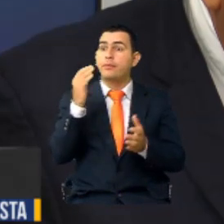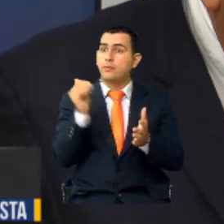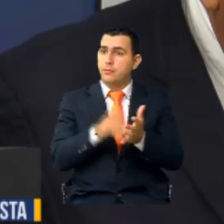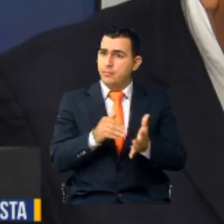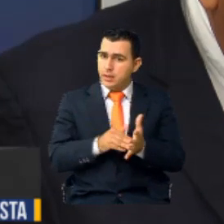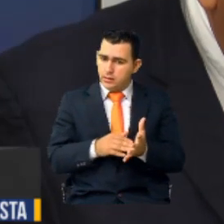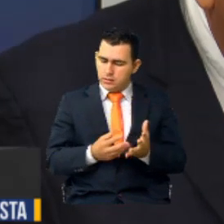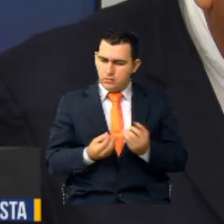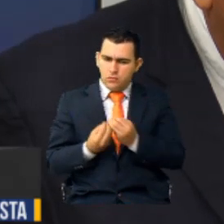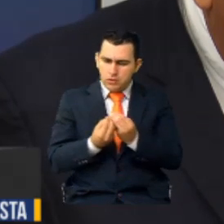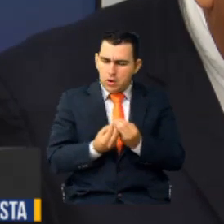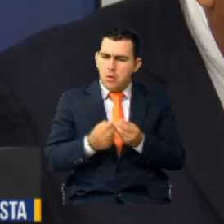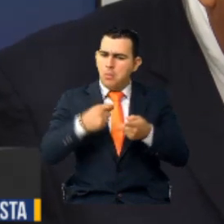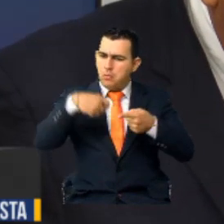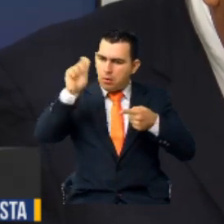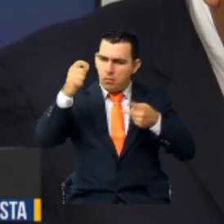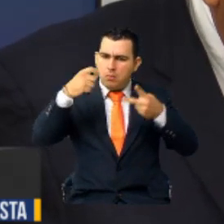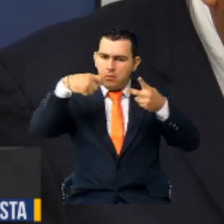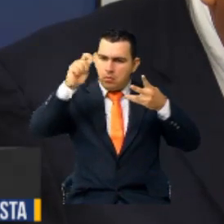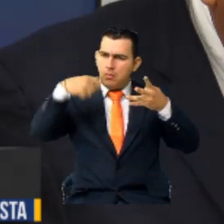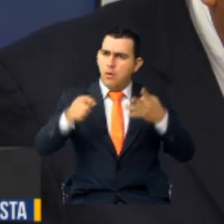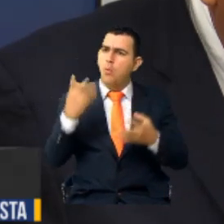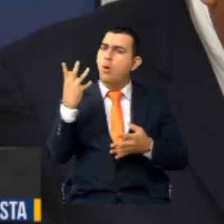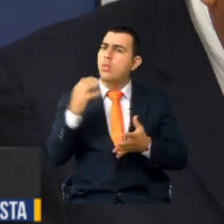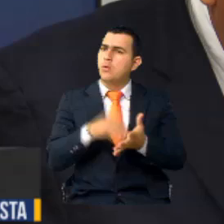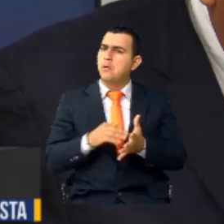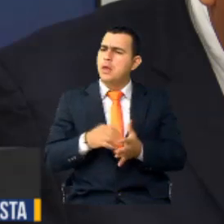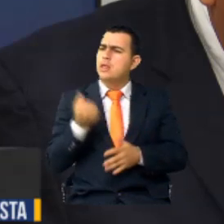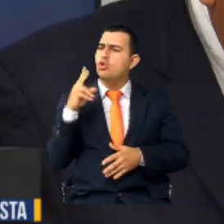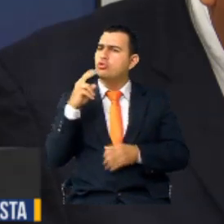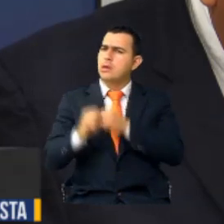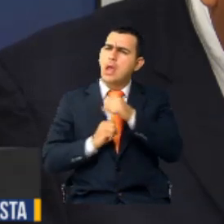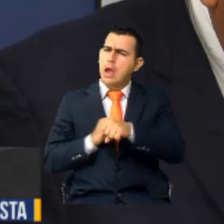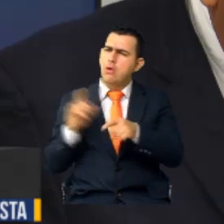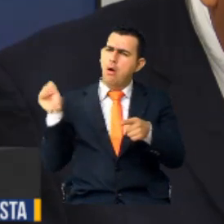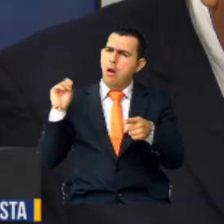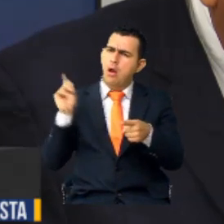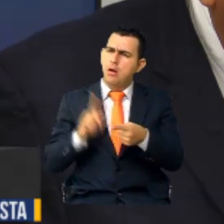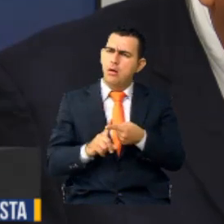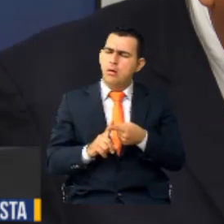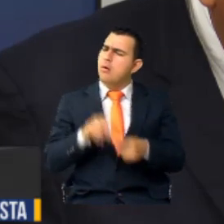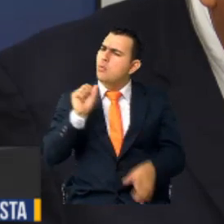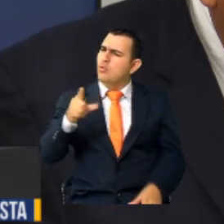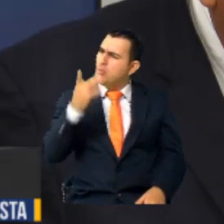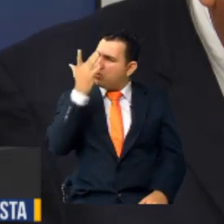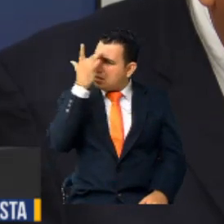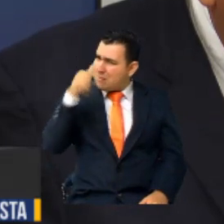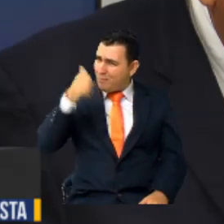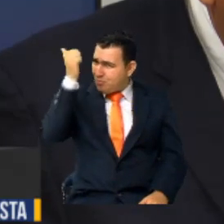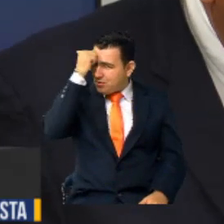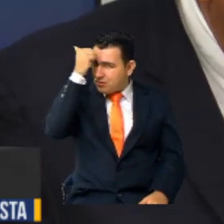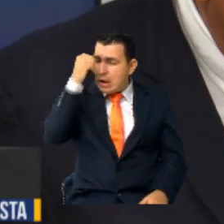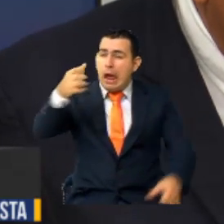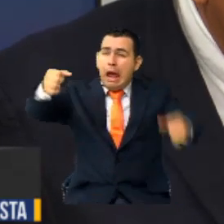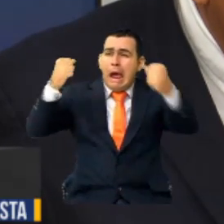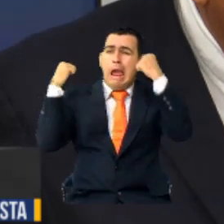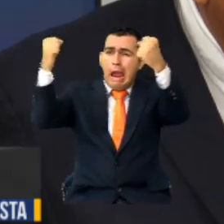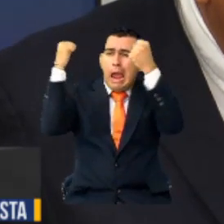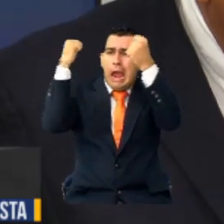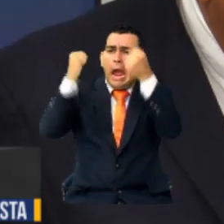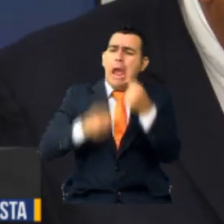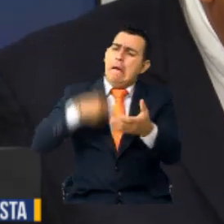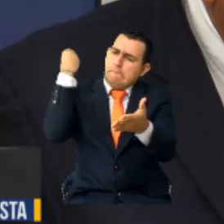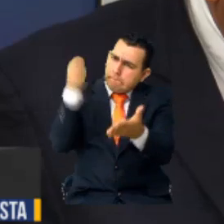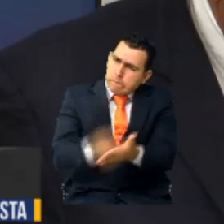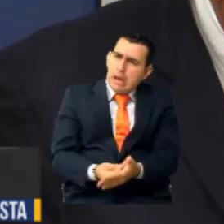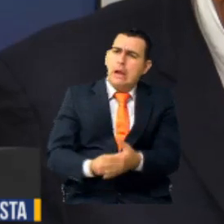estando usted, presupuestos en diferentes gobiernos. ¿Por qué los profesores de Barranca Bermeja deben protestar para que se les paguen sus